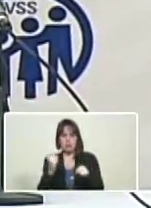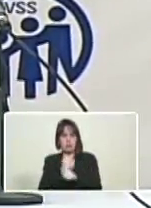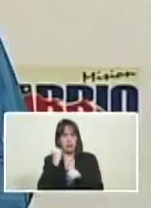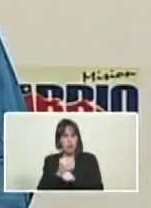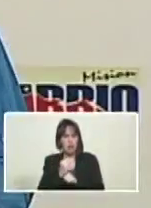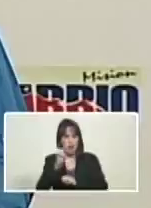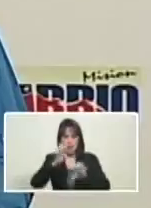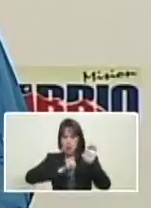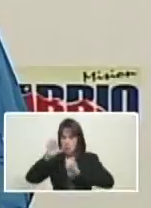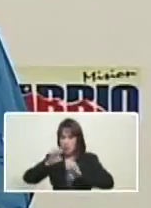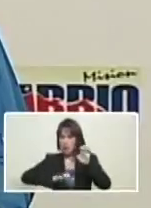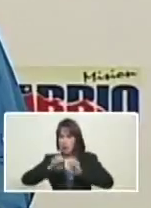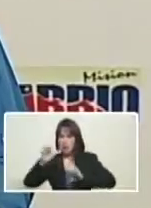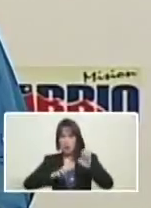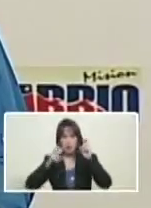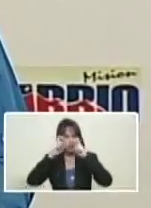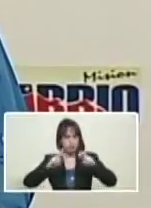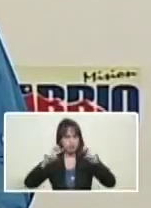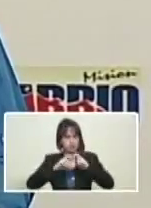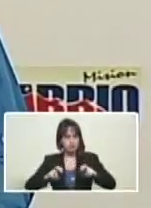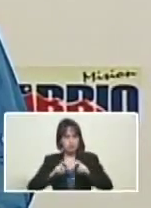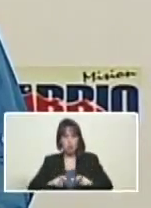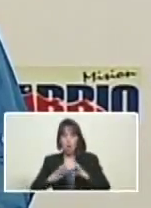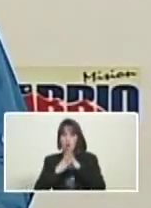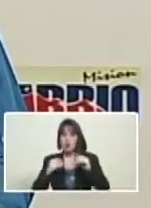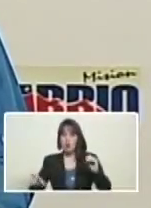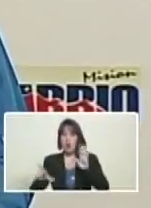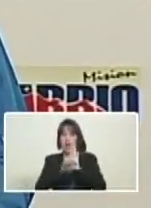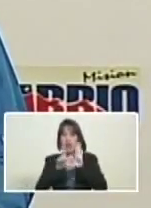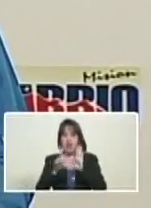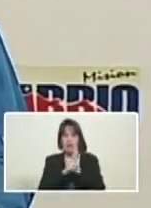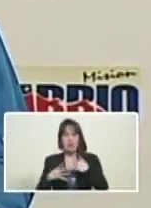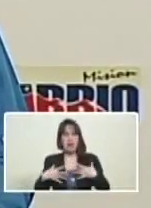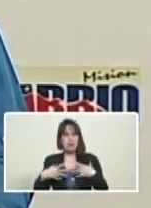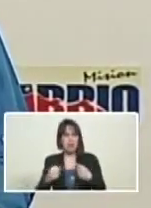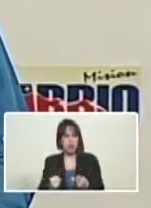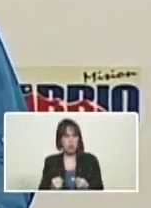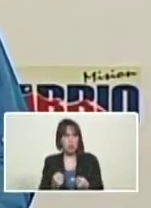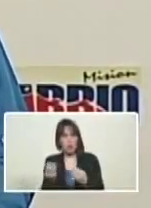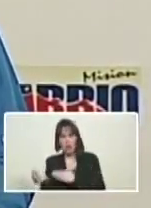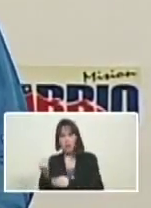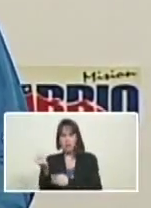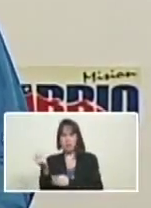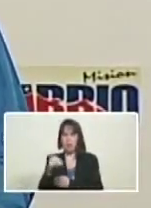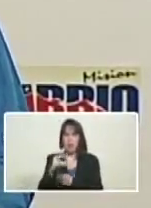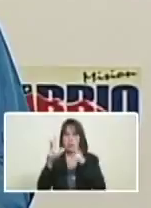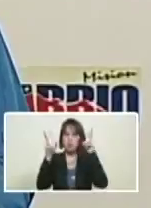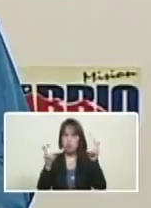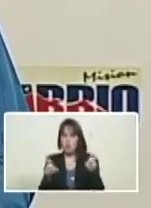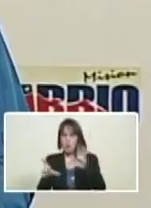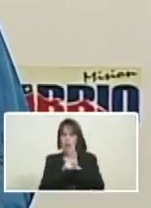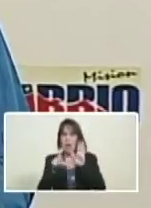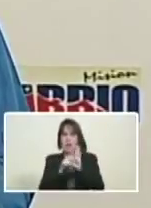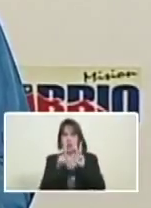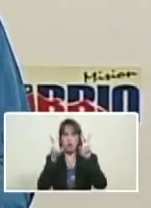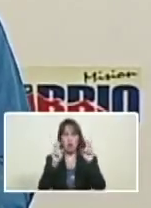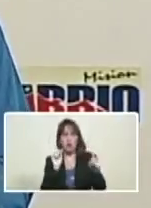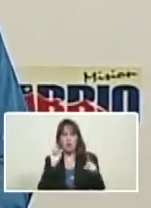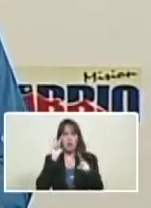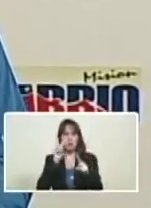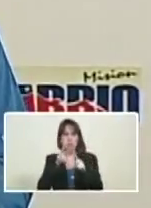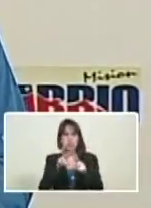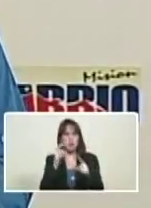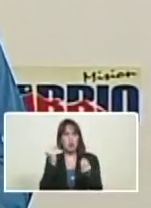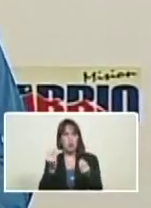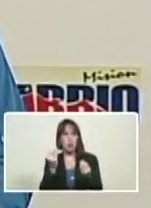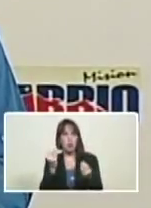revisar todas las leyes, la ley orgánica de la salud, y vamos a hacer nuevas leyes con la nueva visión de la salud